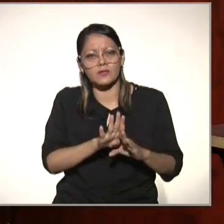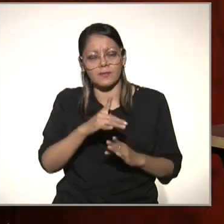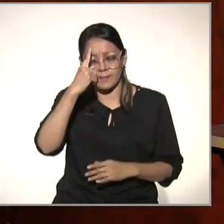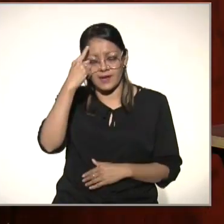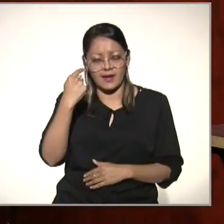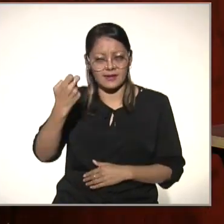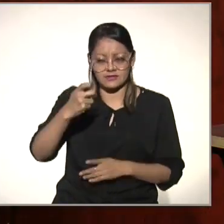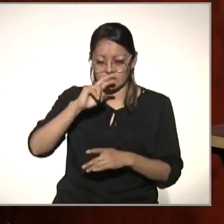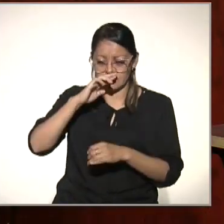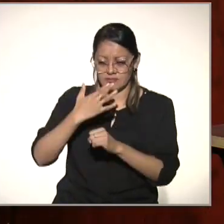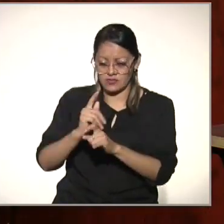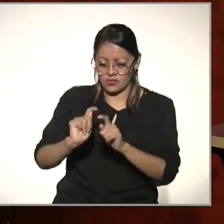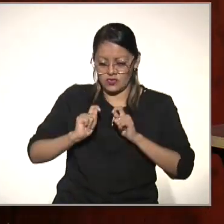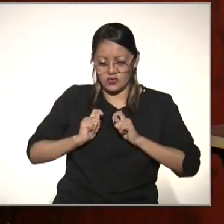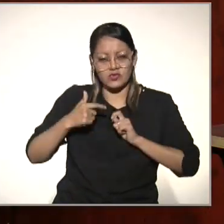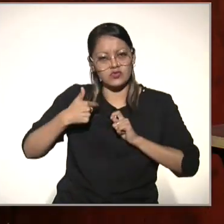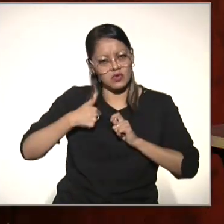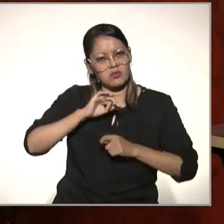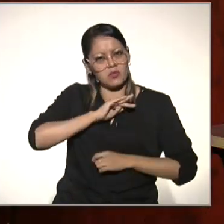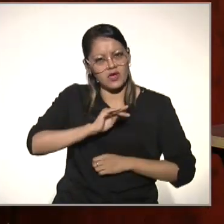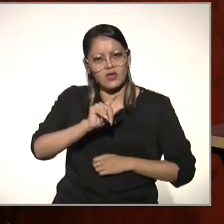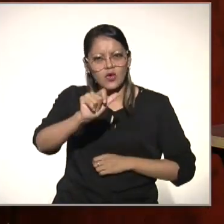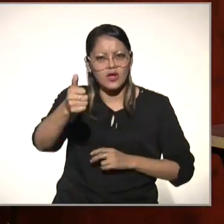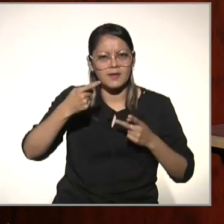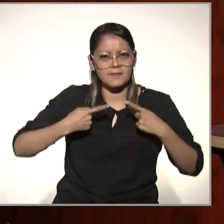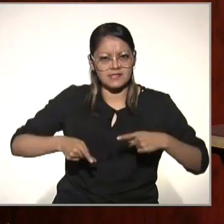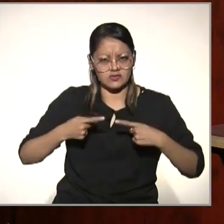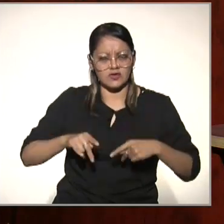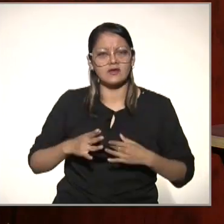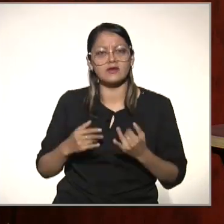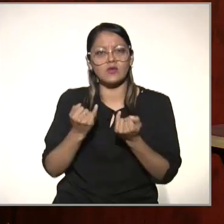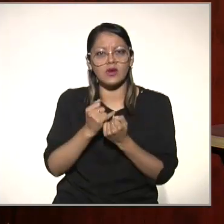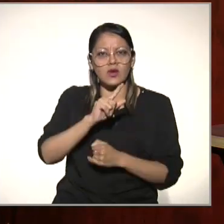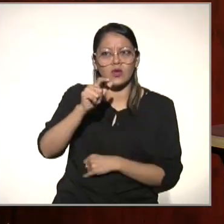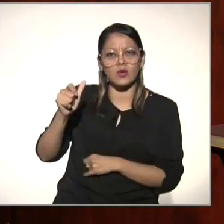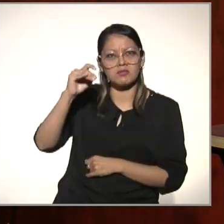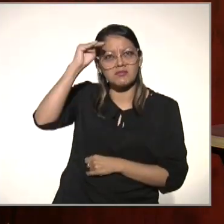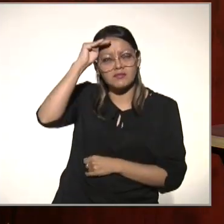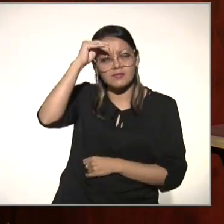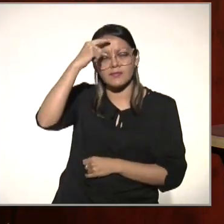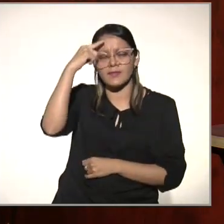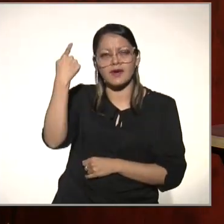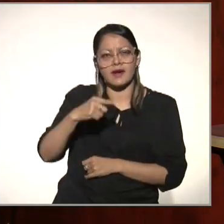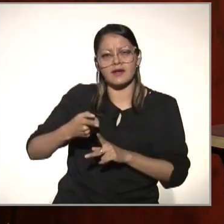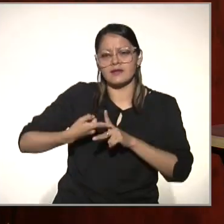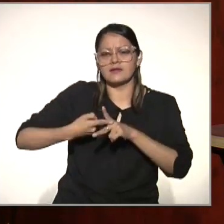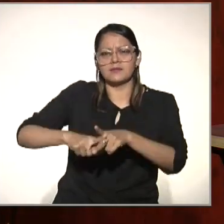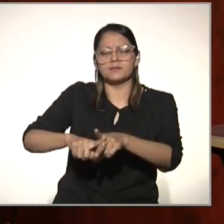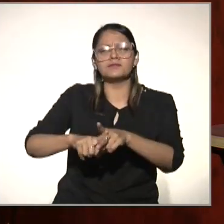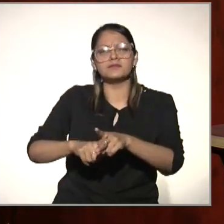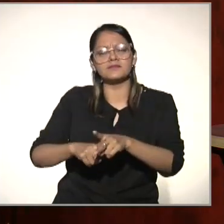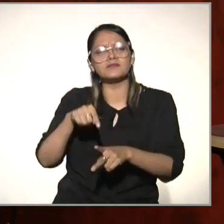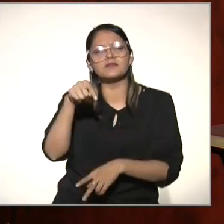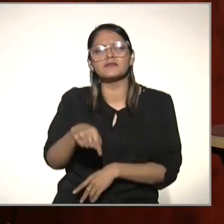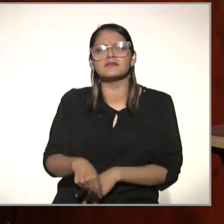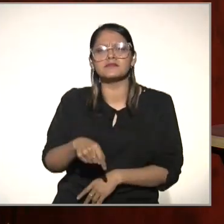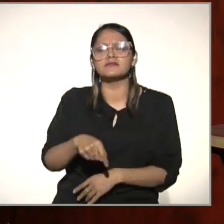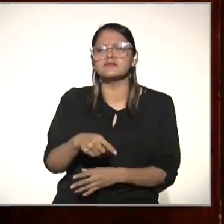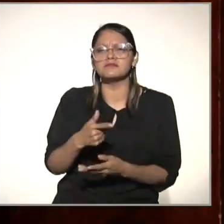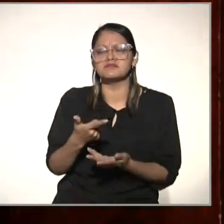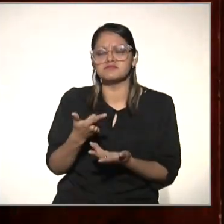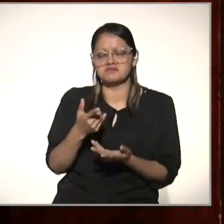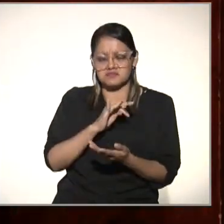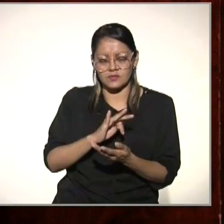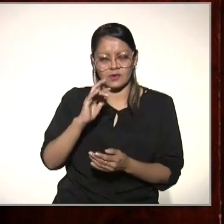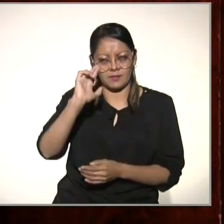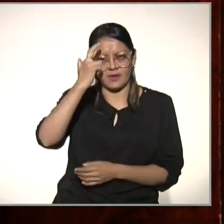estos roles que yo estoy tratando de imprimirle al otro y todas estas expectativas que trato de imprimir para que quepan en esa casilla.